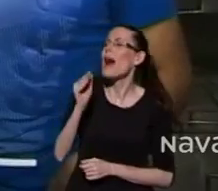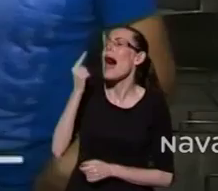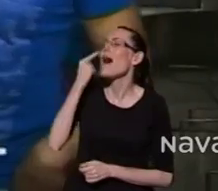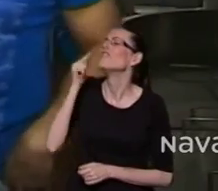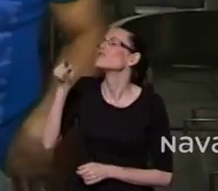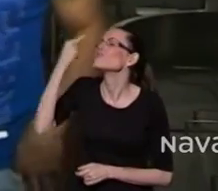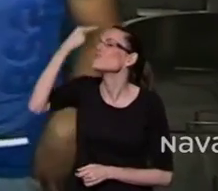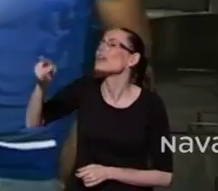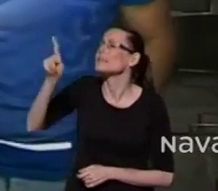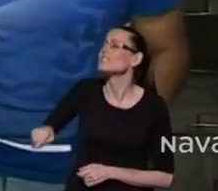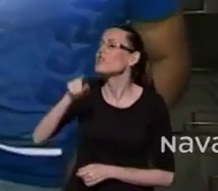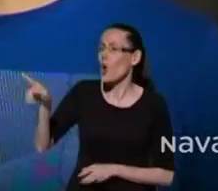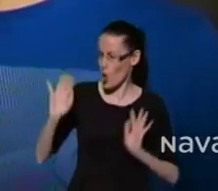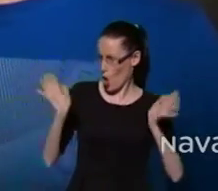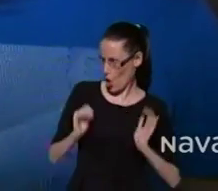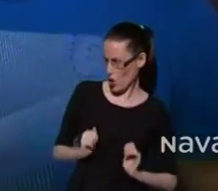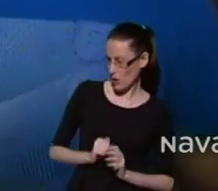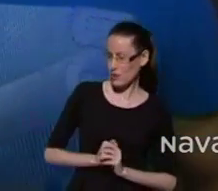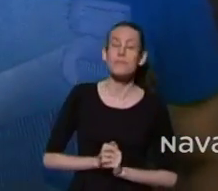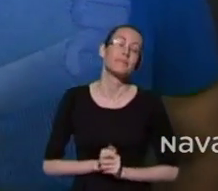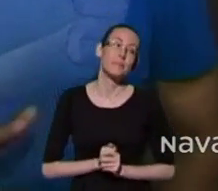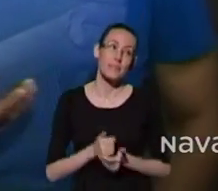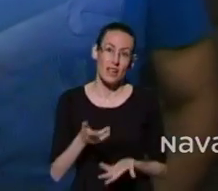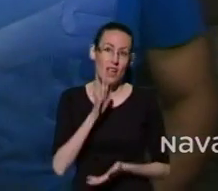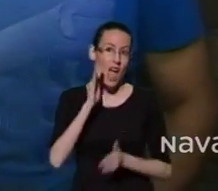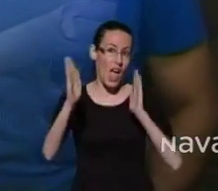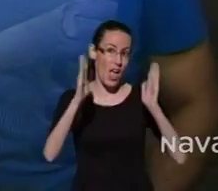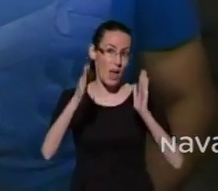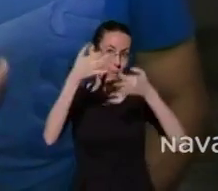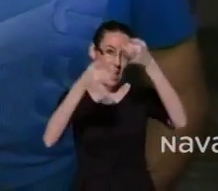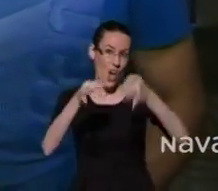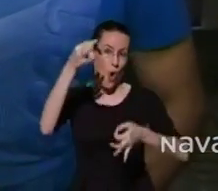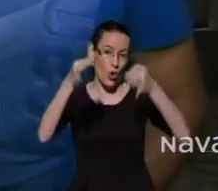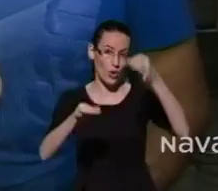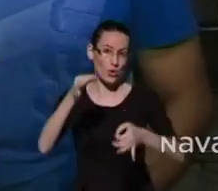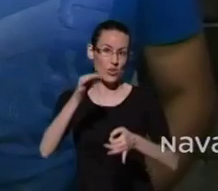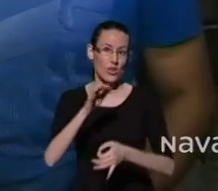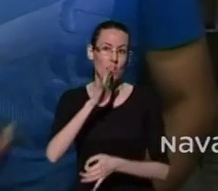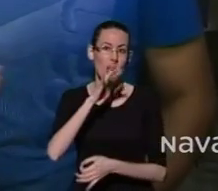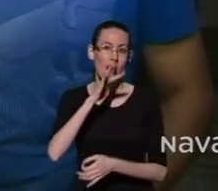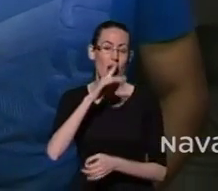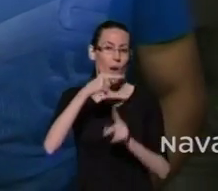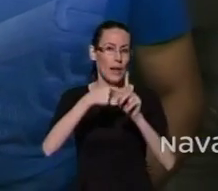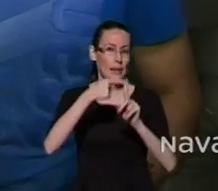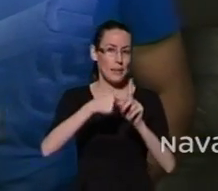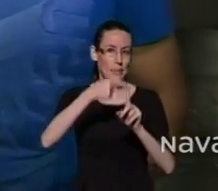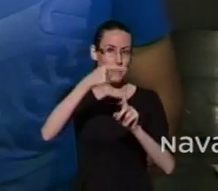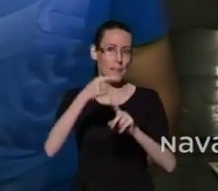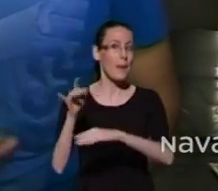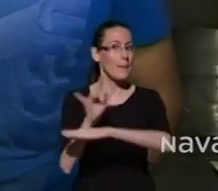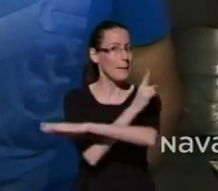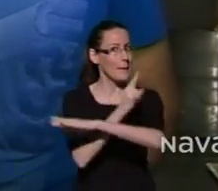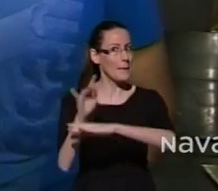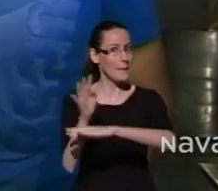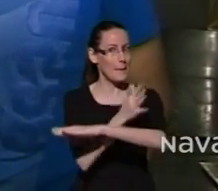sabes. Ya. Este otoño que está siendo, digamos, bueno de temperaturas, pues siempre es mejor, ha salido más hierba, este verano también ha salido más hierba, entonces las